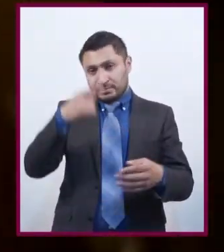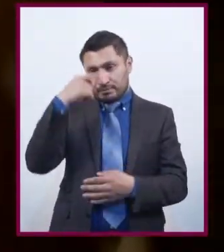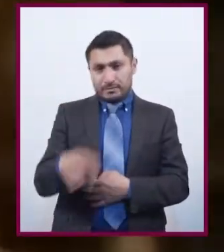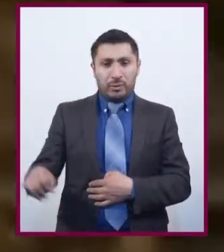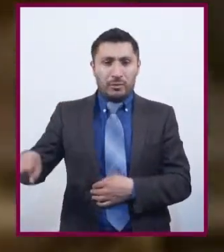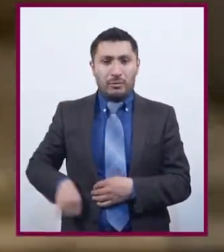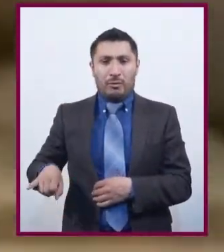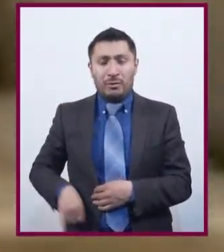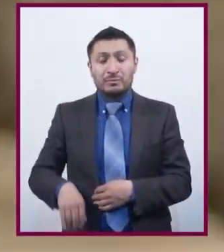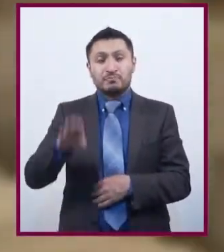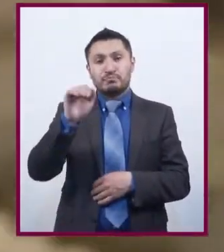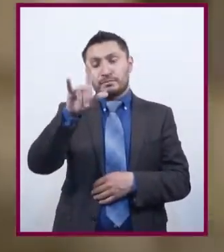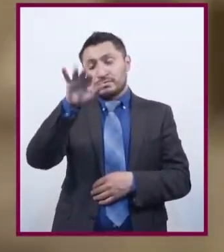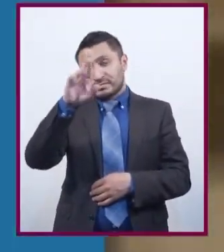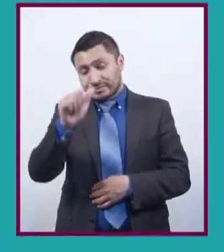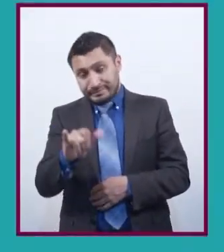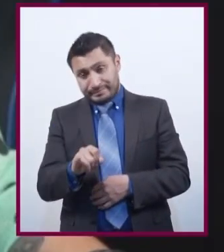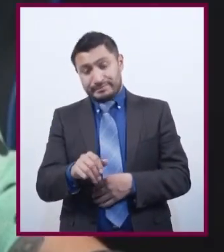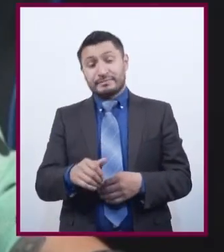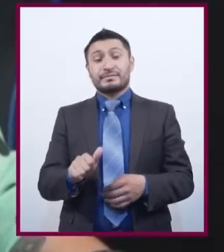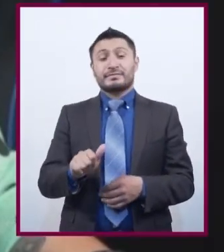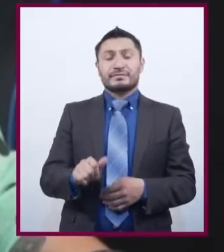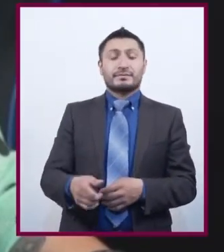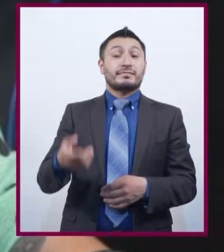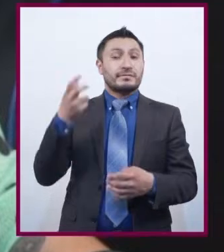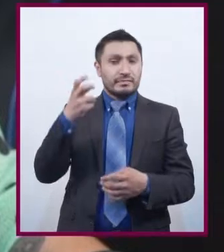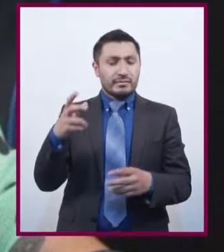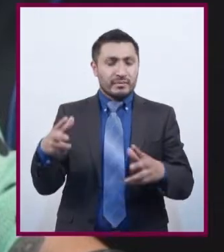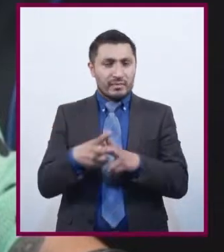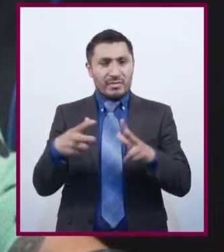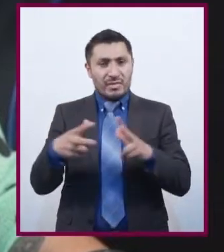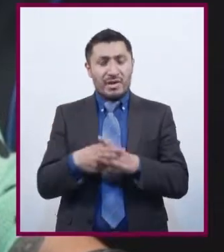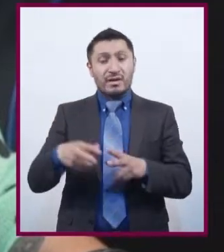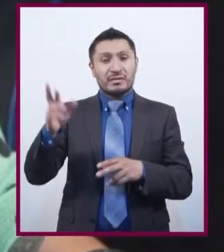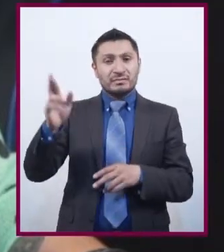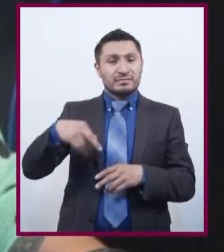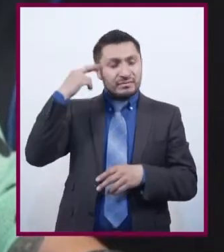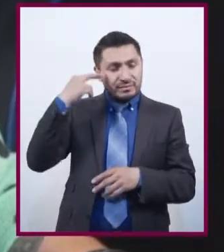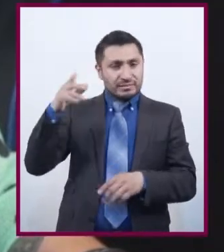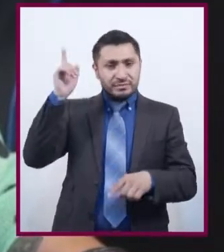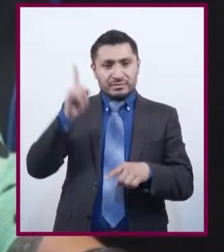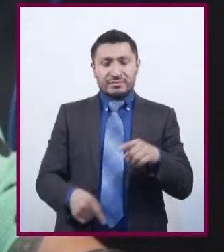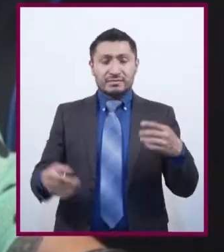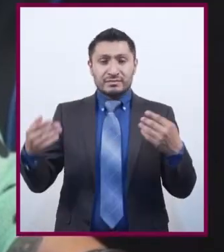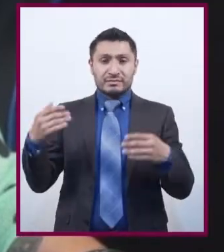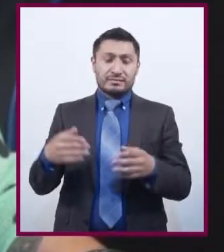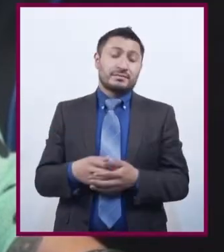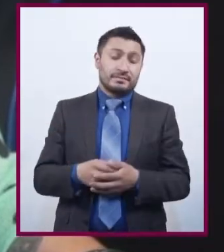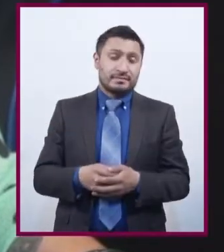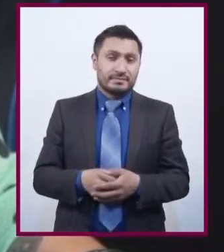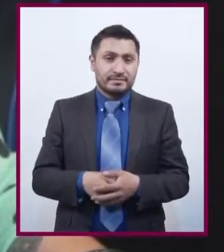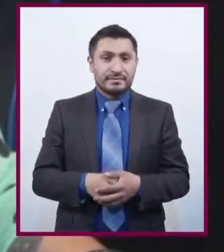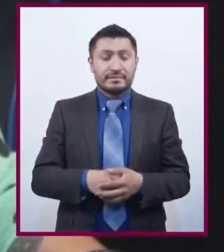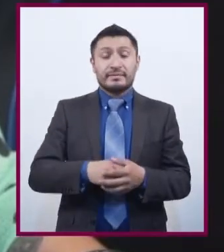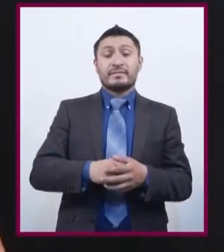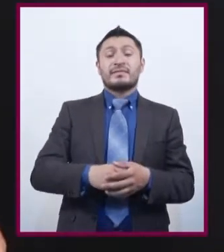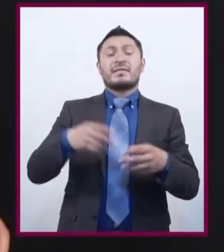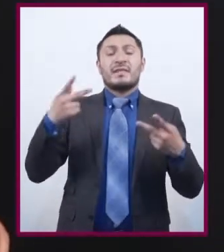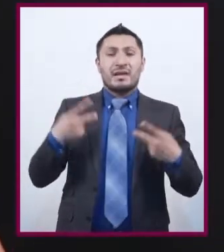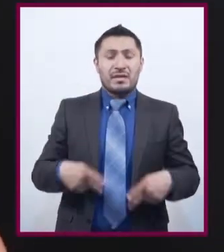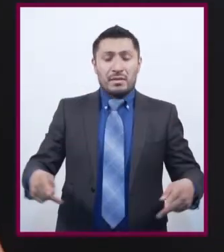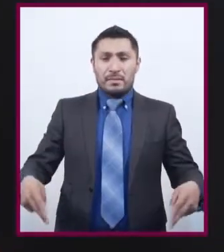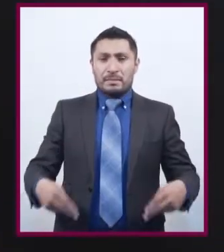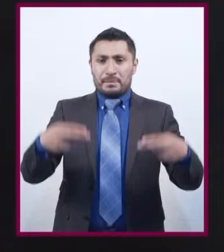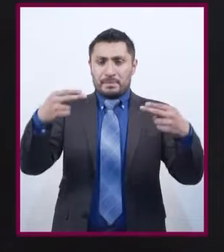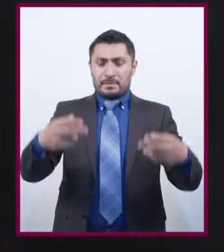apto para los intereses de la burguesía tras estos enfrentamientos la nobleza fue de las capas Superiores de la burguesía